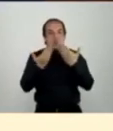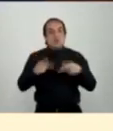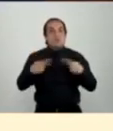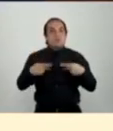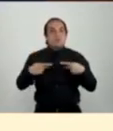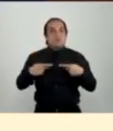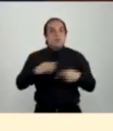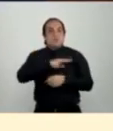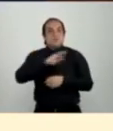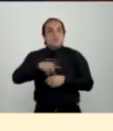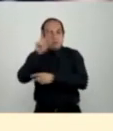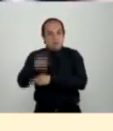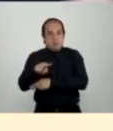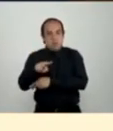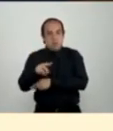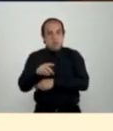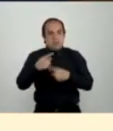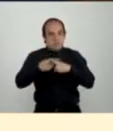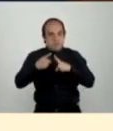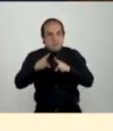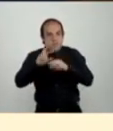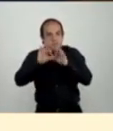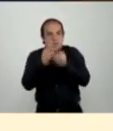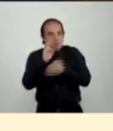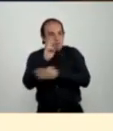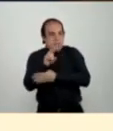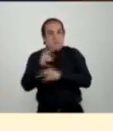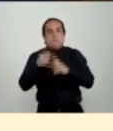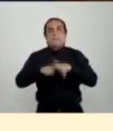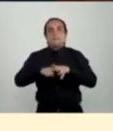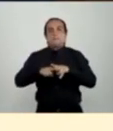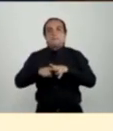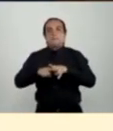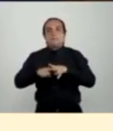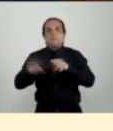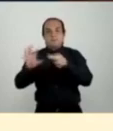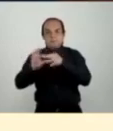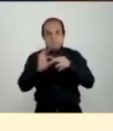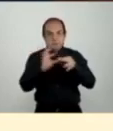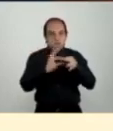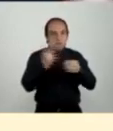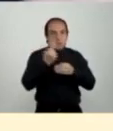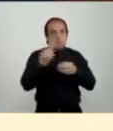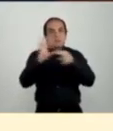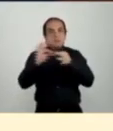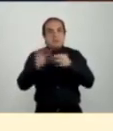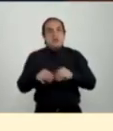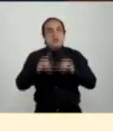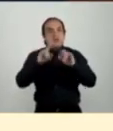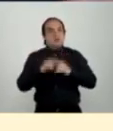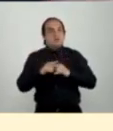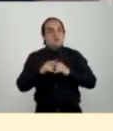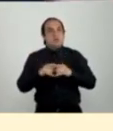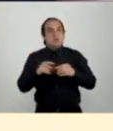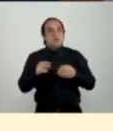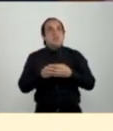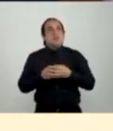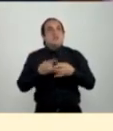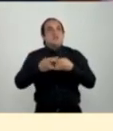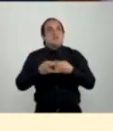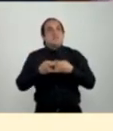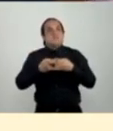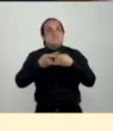muchas ópticas empieza a contarse, se necesita contar una verdad que no aparece en ningún lado y que no es oficial. Y la novela negra se vuelve